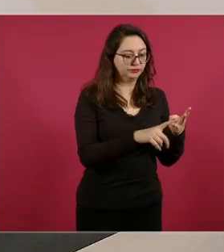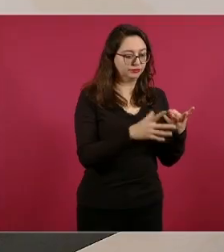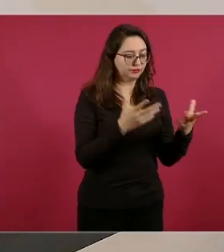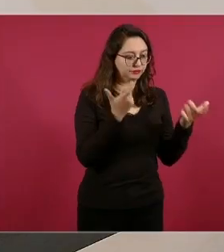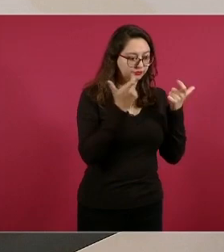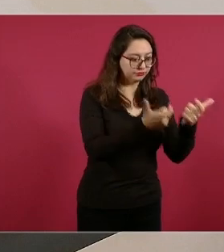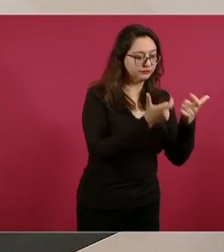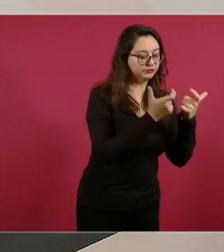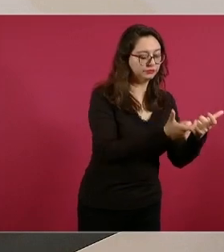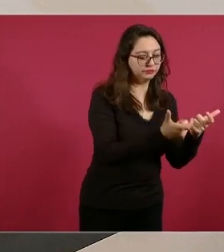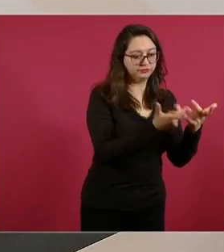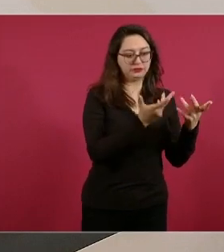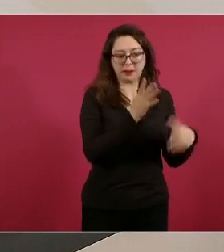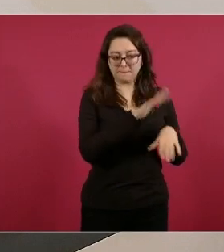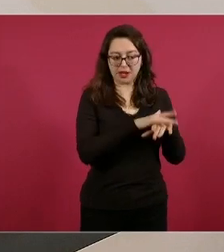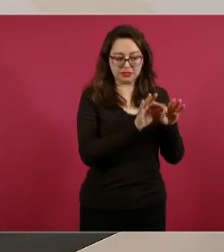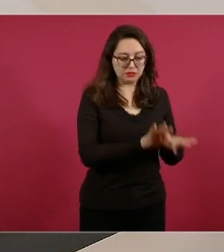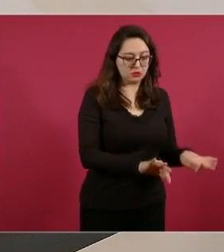pueblo,